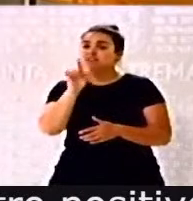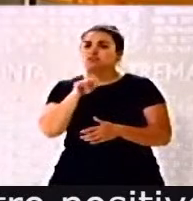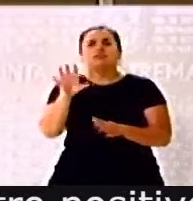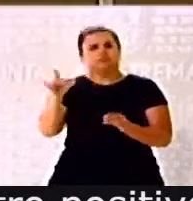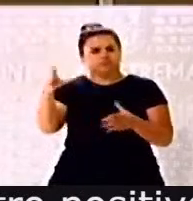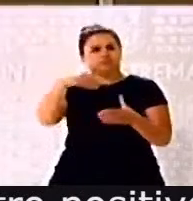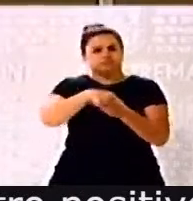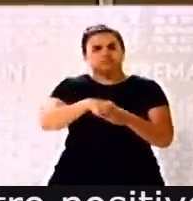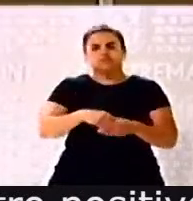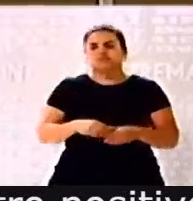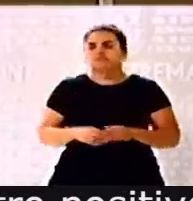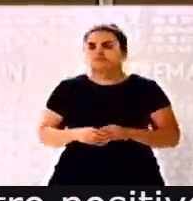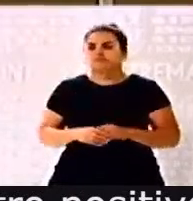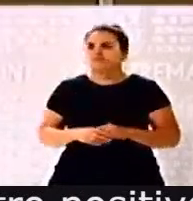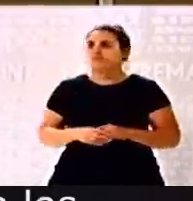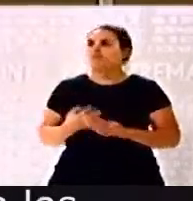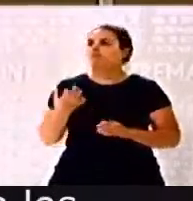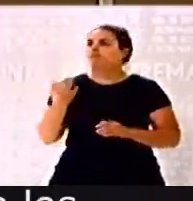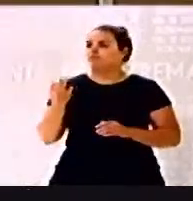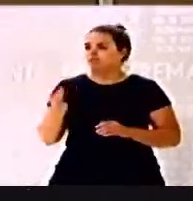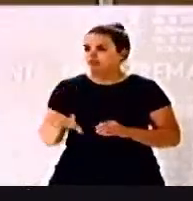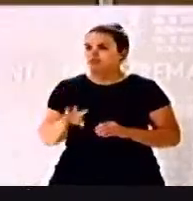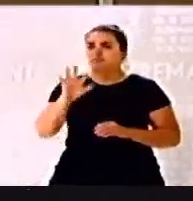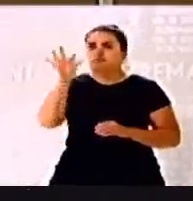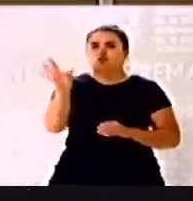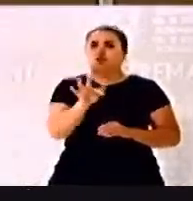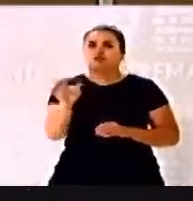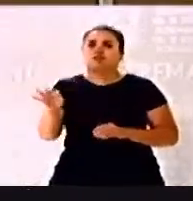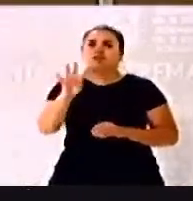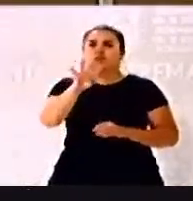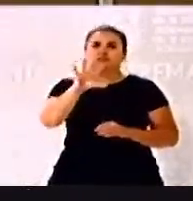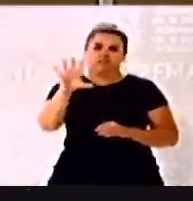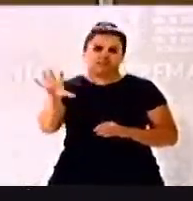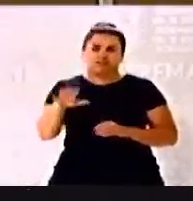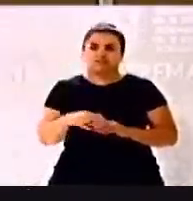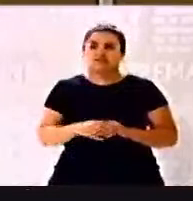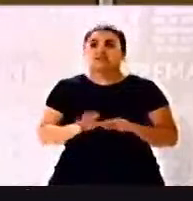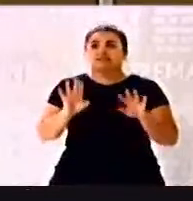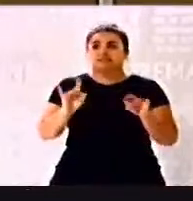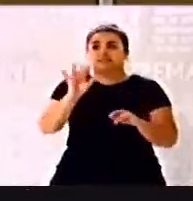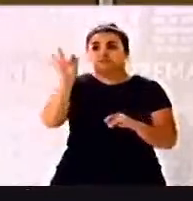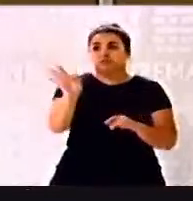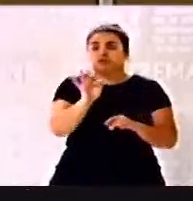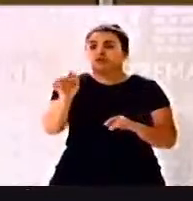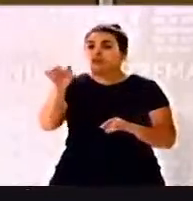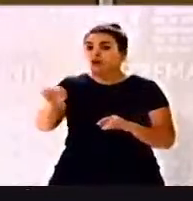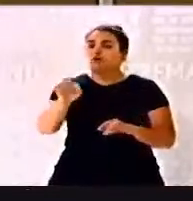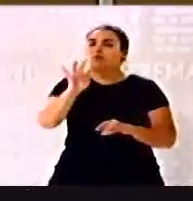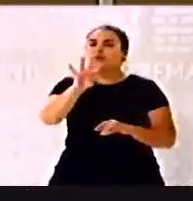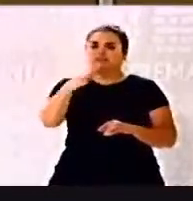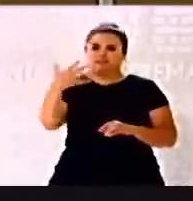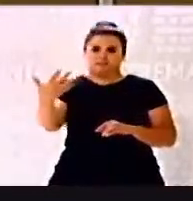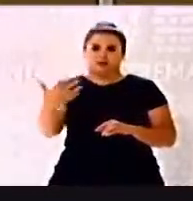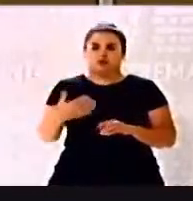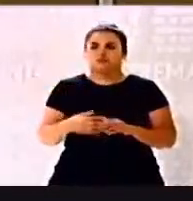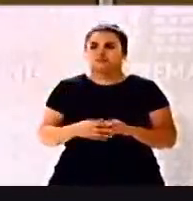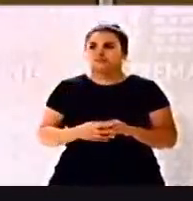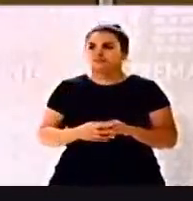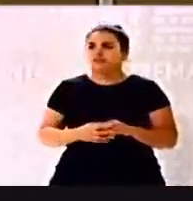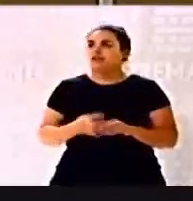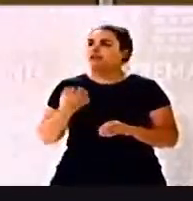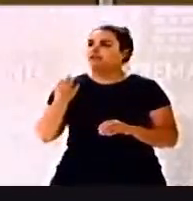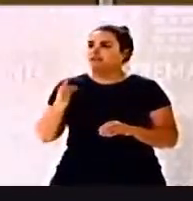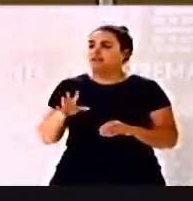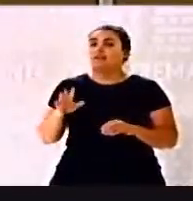incluyen. O sea, los 25 son 45 se en incluyen total. en los 45. En el total de hoy hay 45. Y luego, si